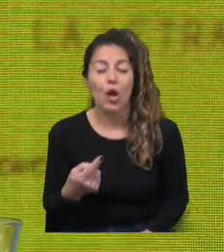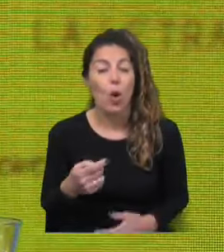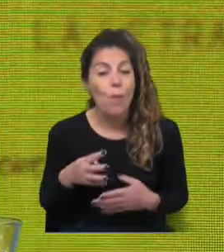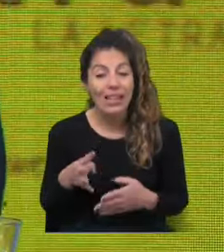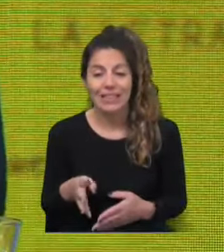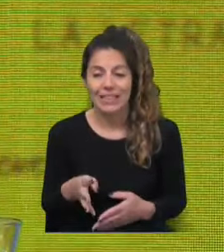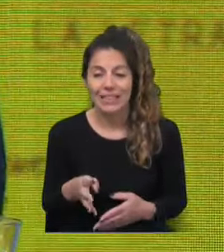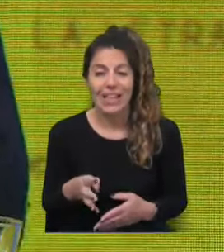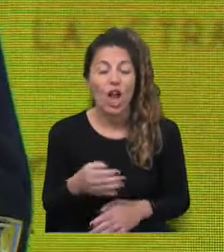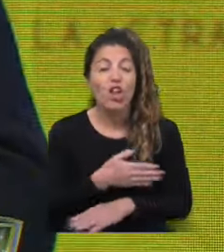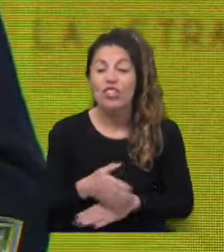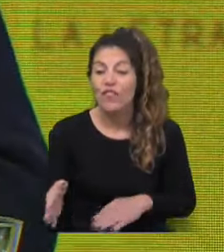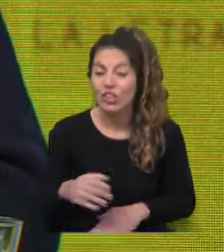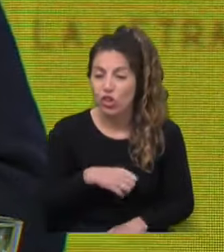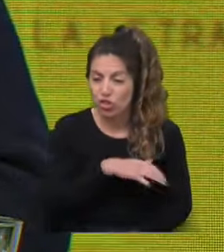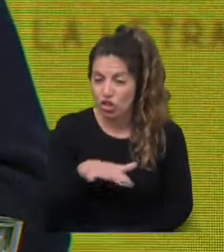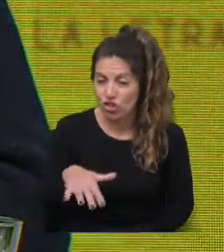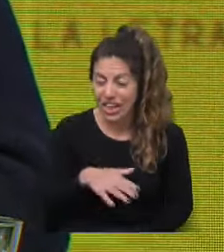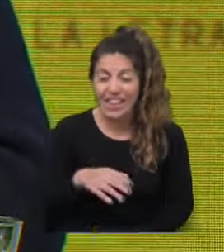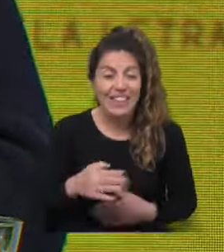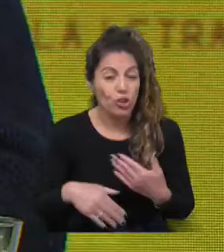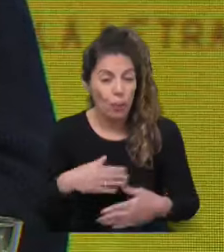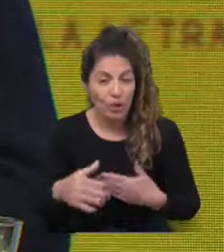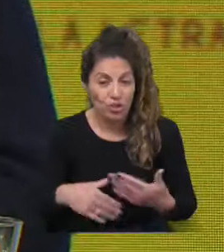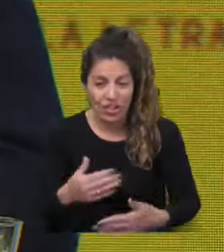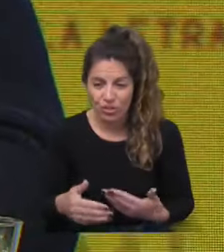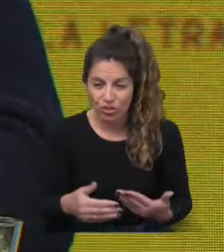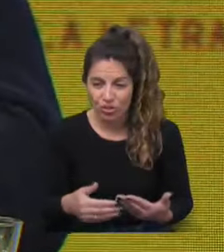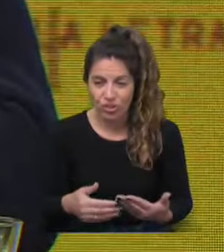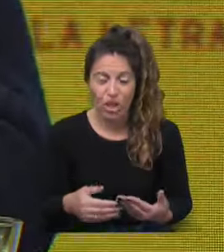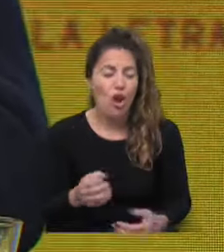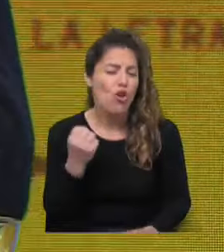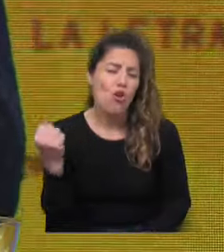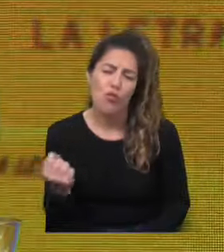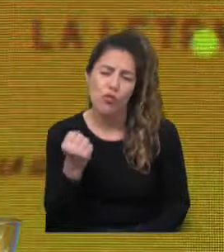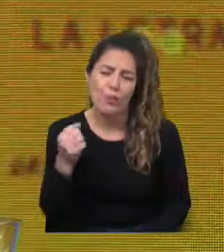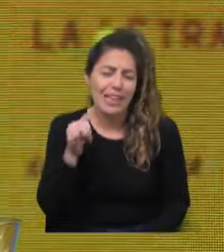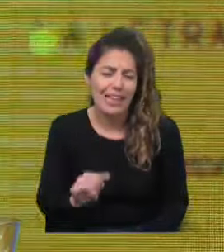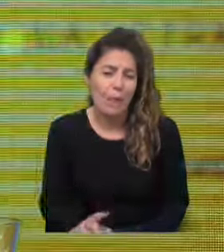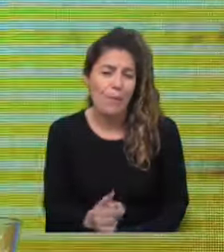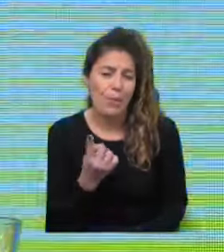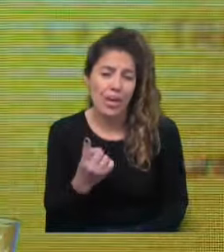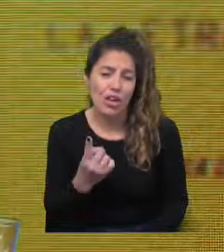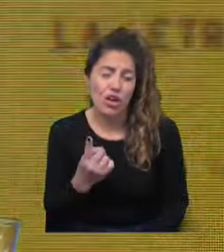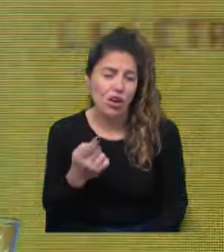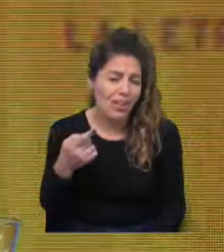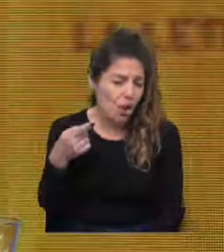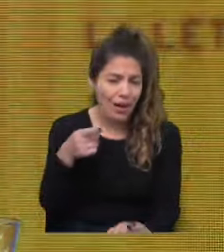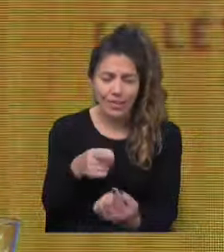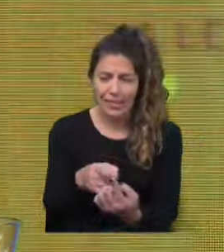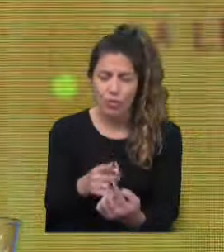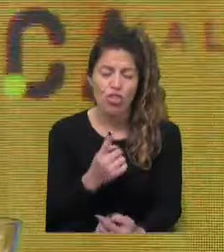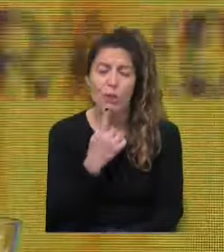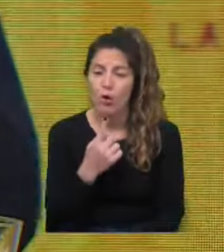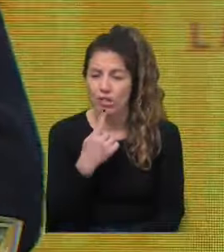combatir los efectos sociales de estos procesos. Lo fundamental es tener primero las orientaciones de